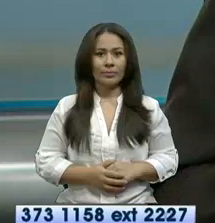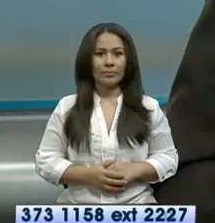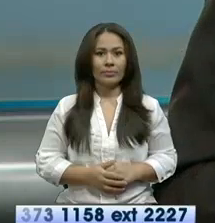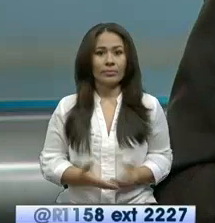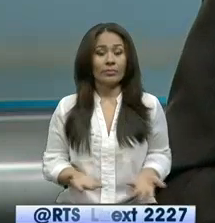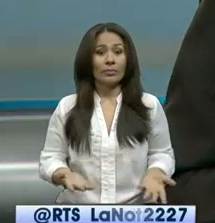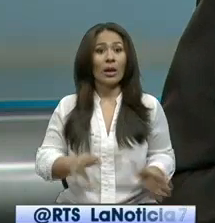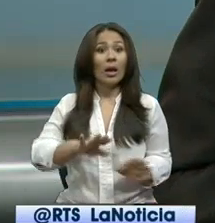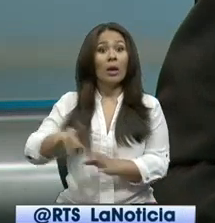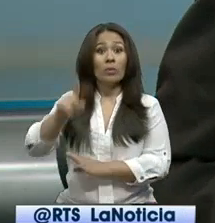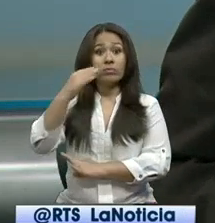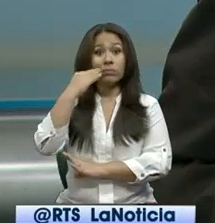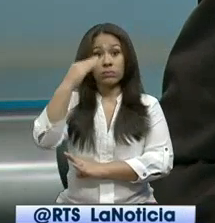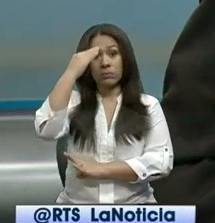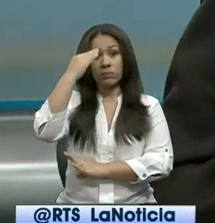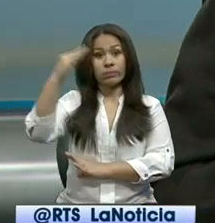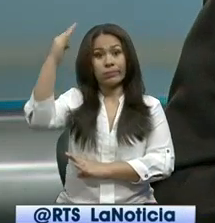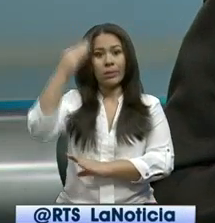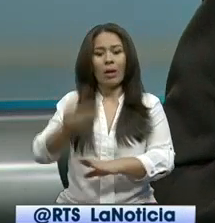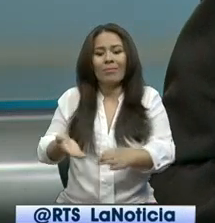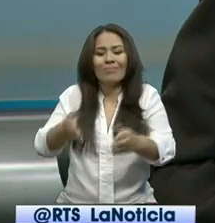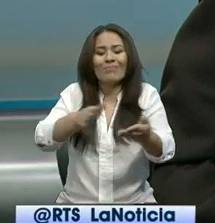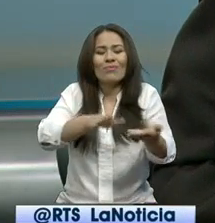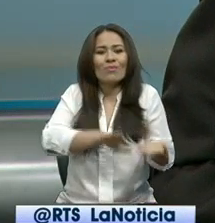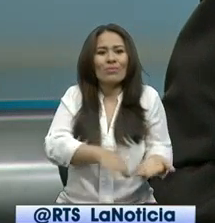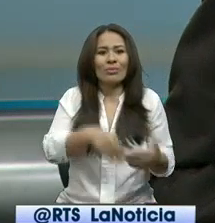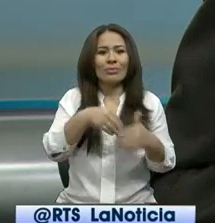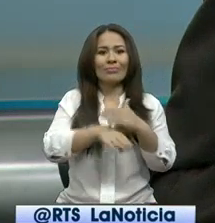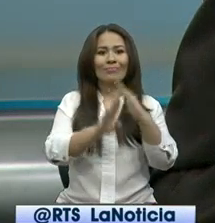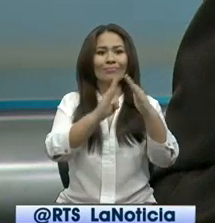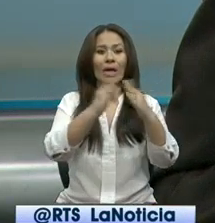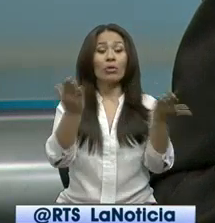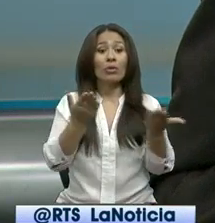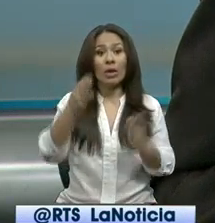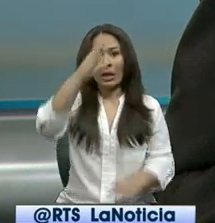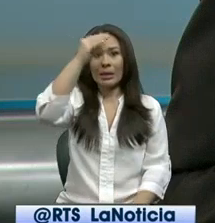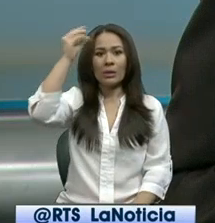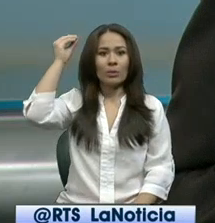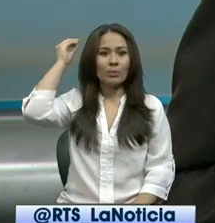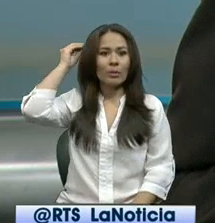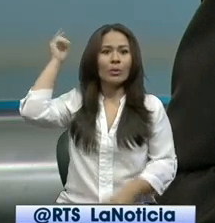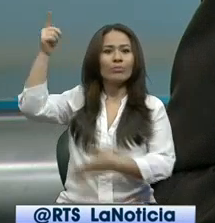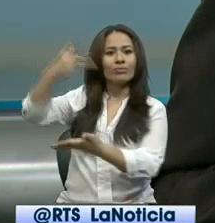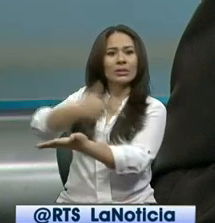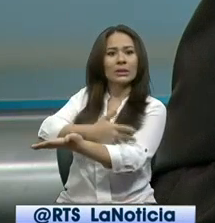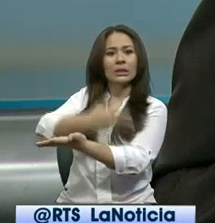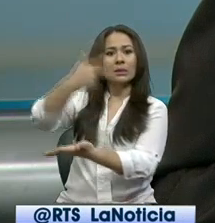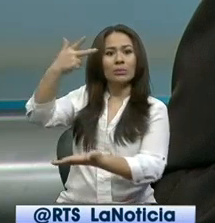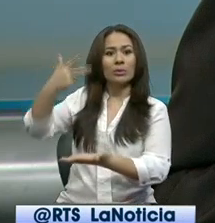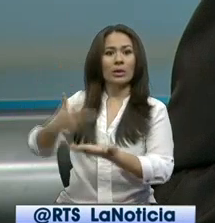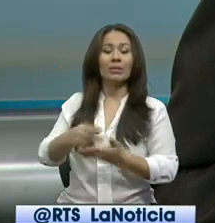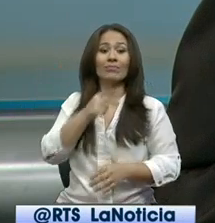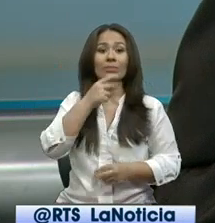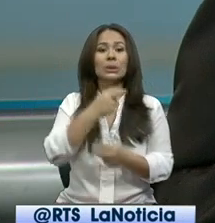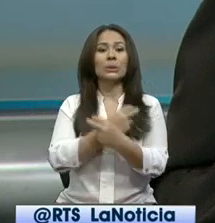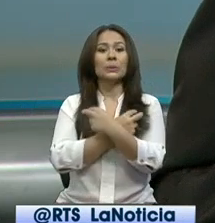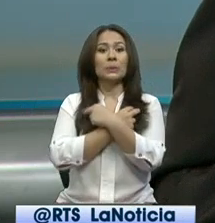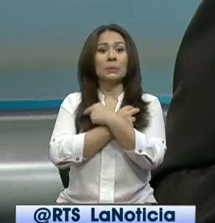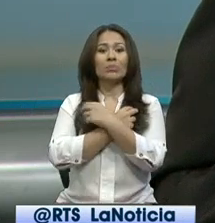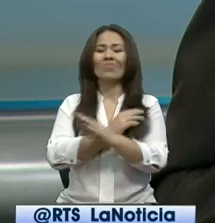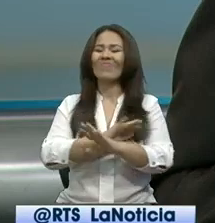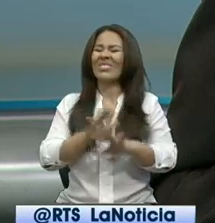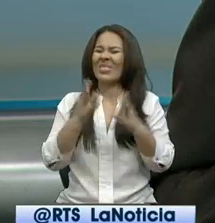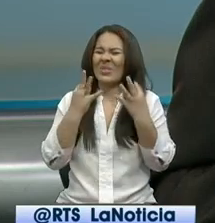Y un adulto mayor fue encontrado muerto en su vivienda en la ciudad de Riobamba, capital de la provincia del Chimborazo. El cadáver estaba ya en estado